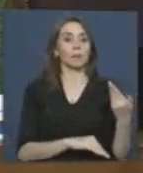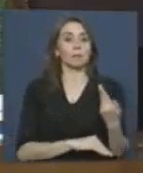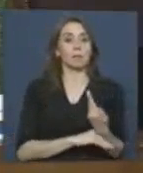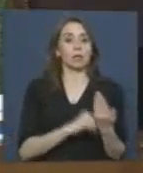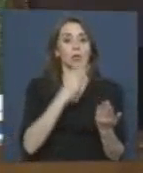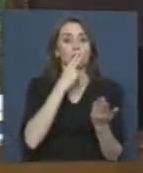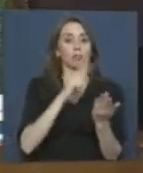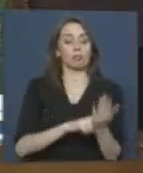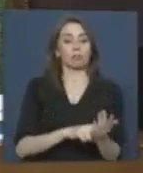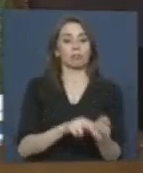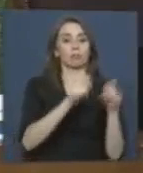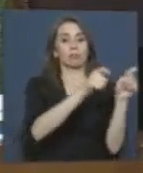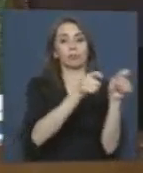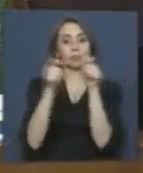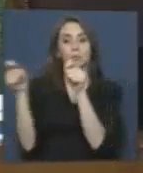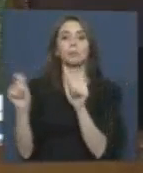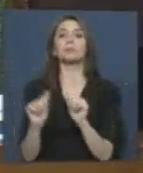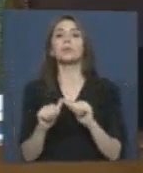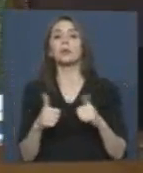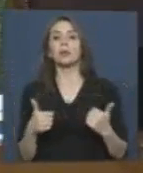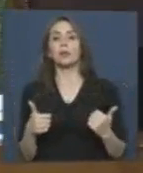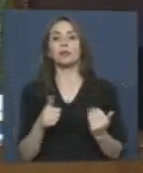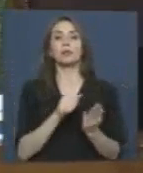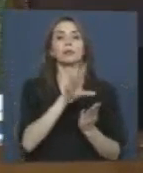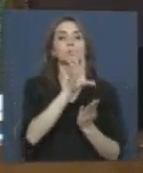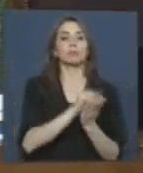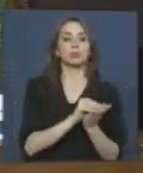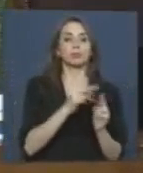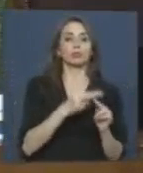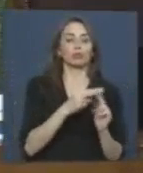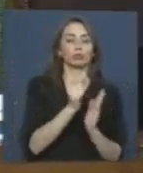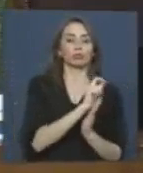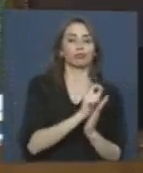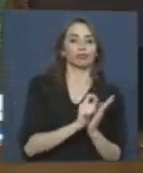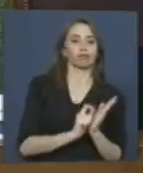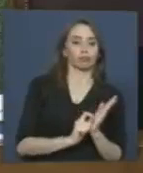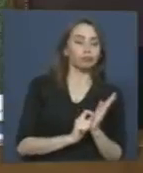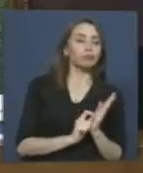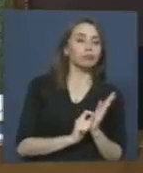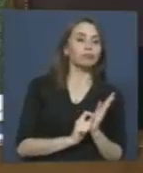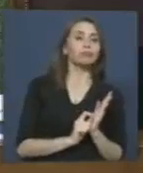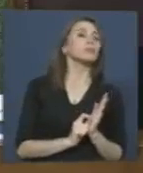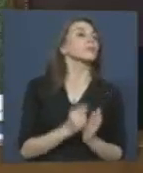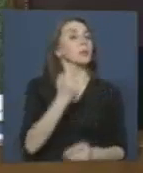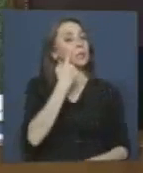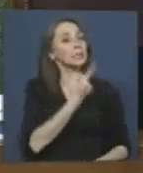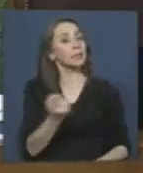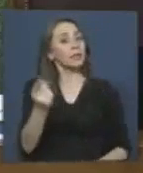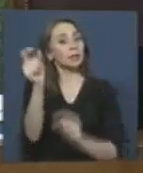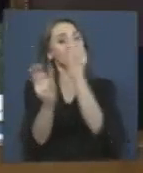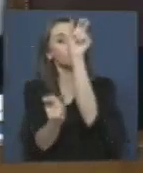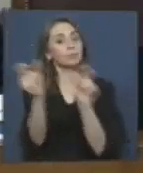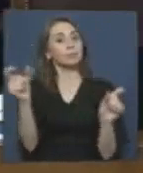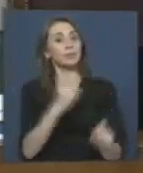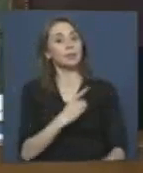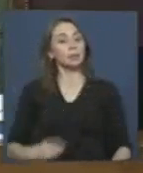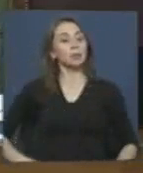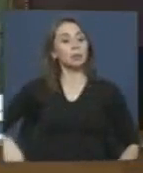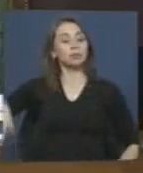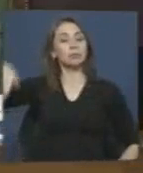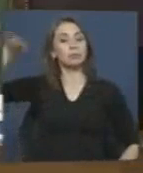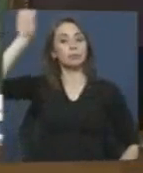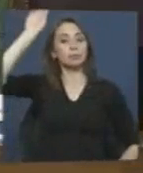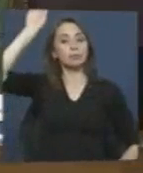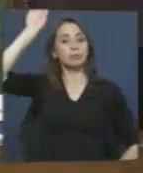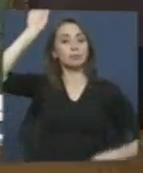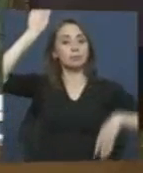ha solicitado la mesa está tomando la nota de vida y se adhiere quien con su base con